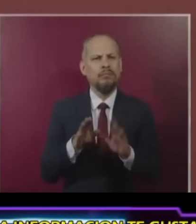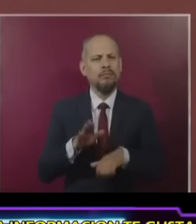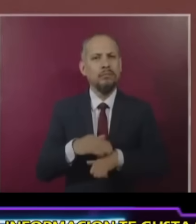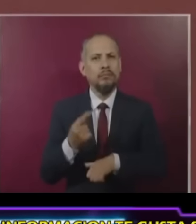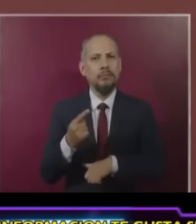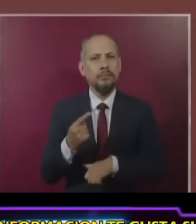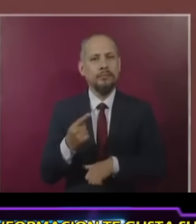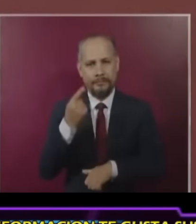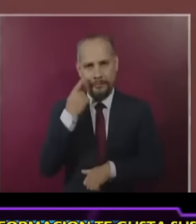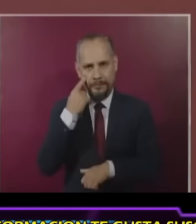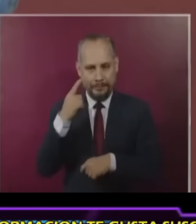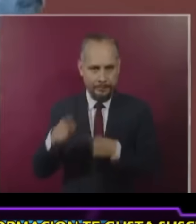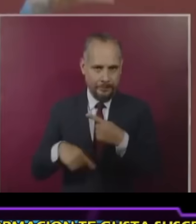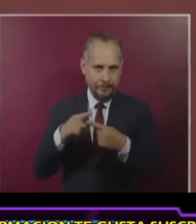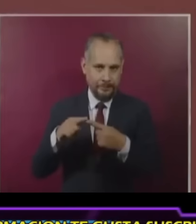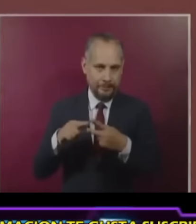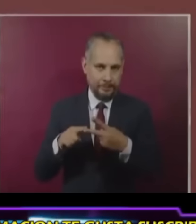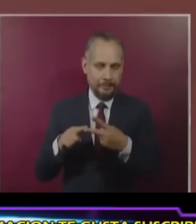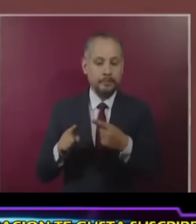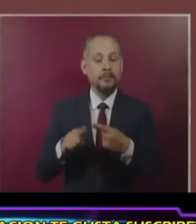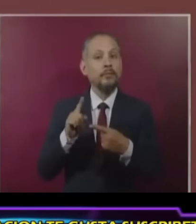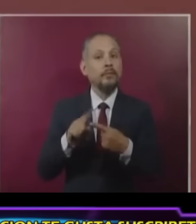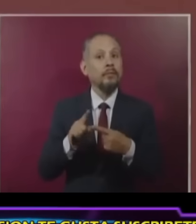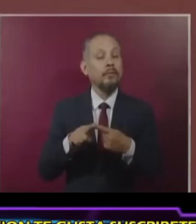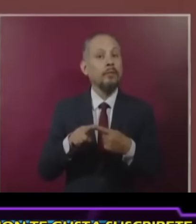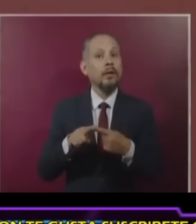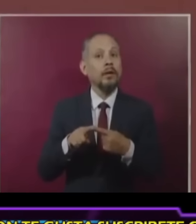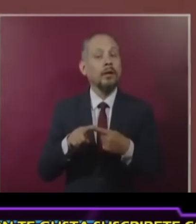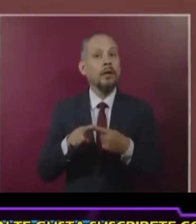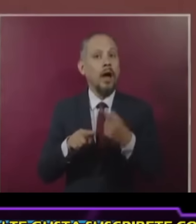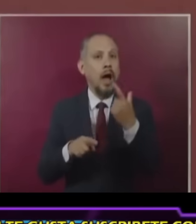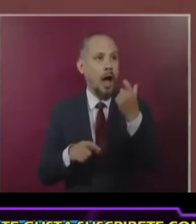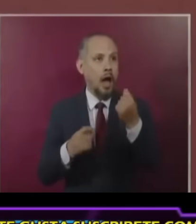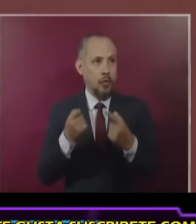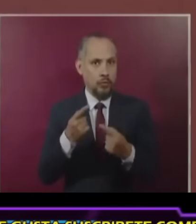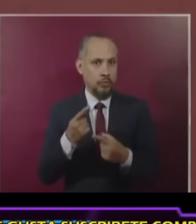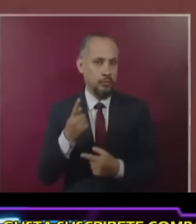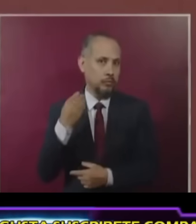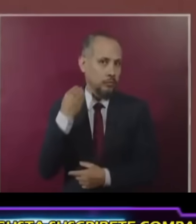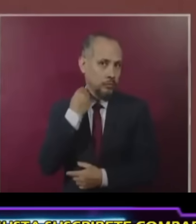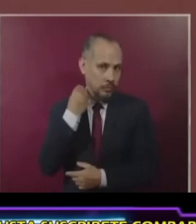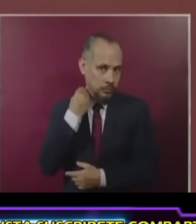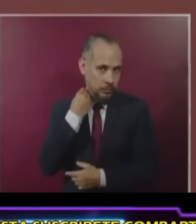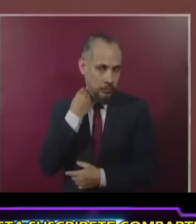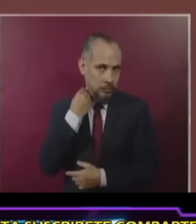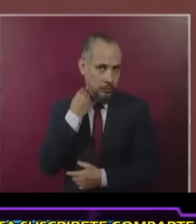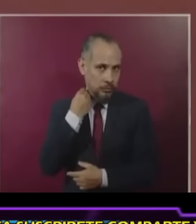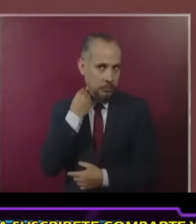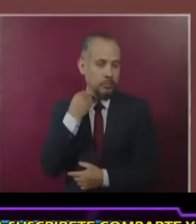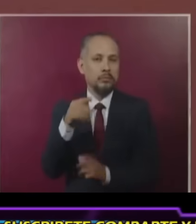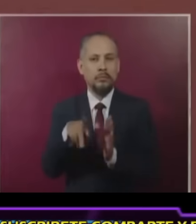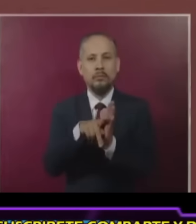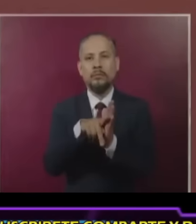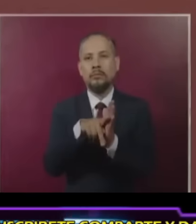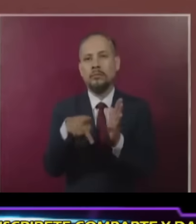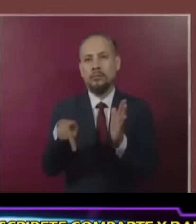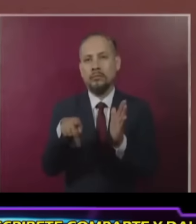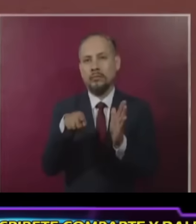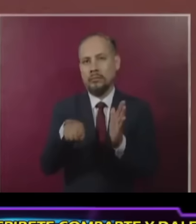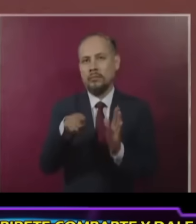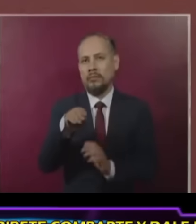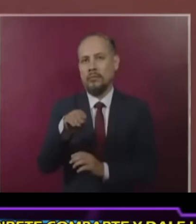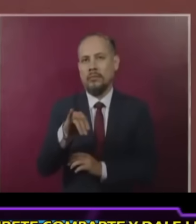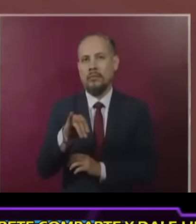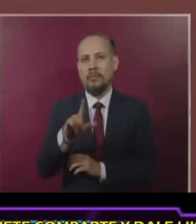razones porque los abogados que miren que yo soy abogada pero mi gremio le fascina decir No aquí entre abogados